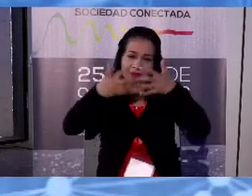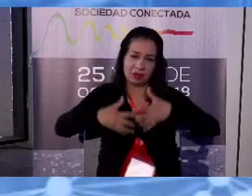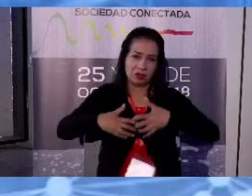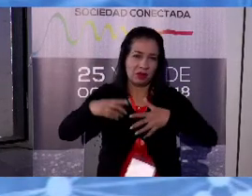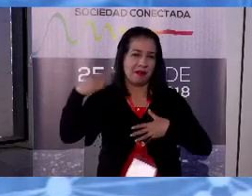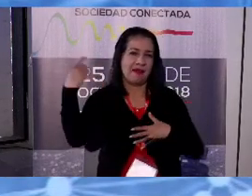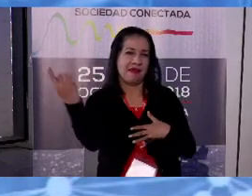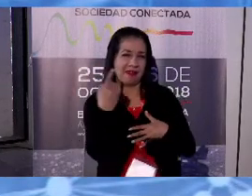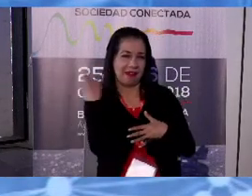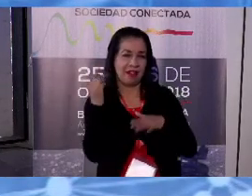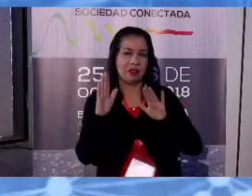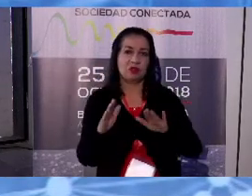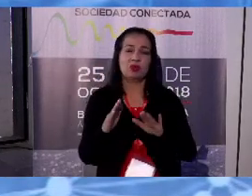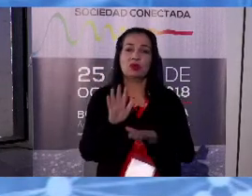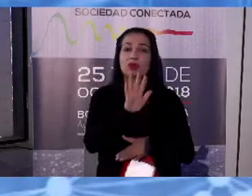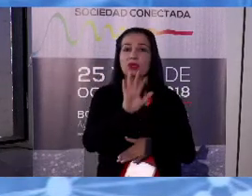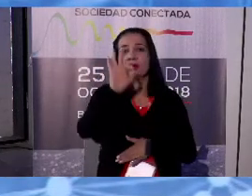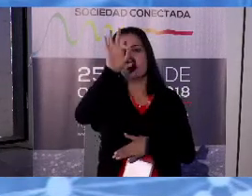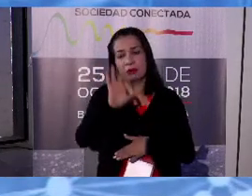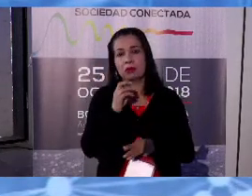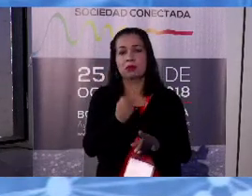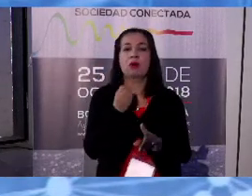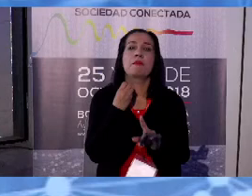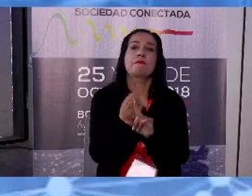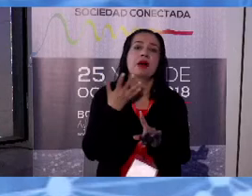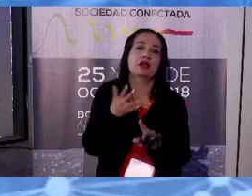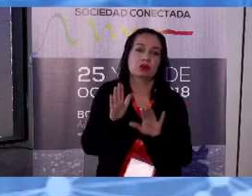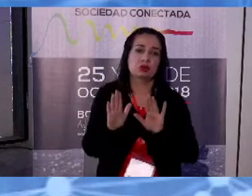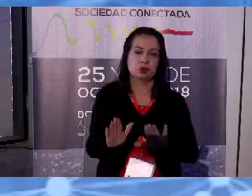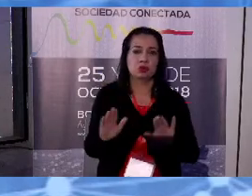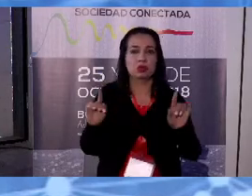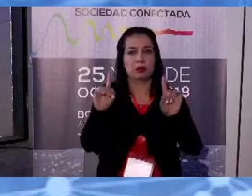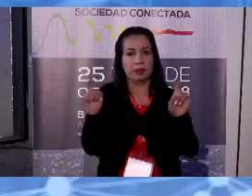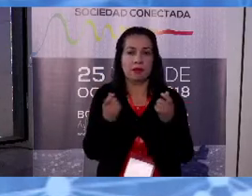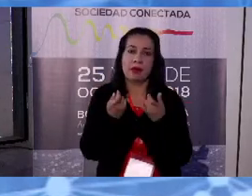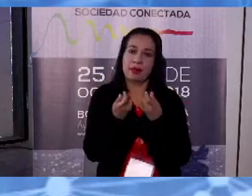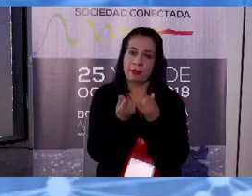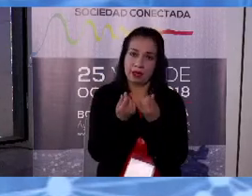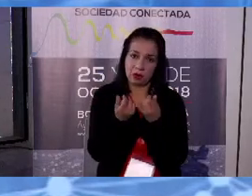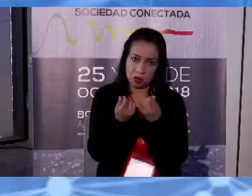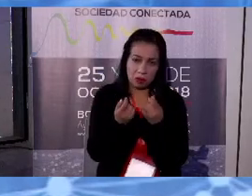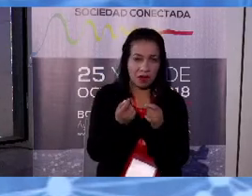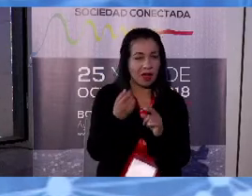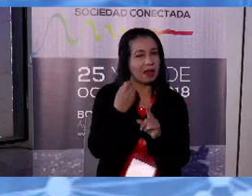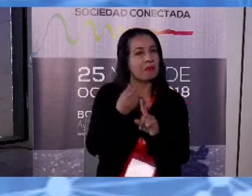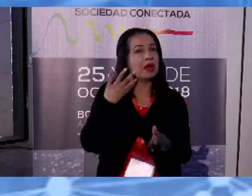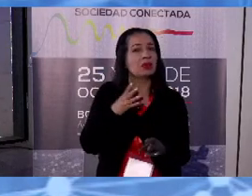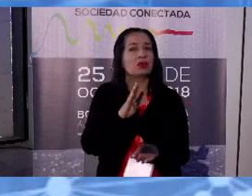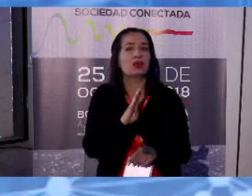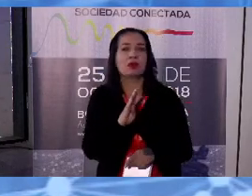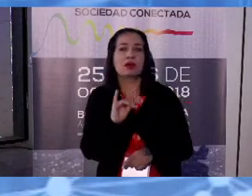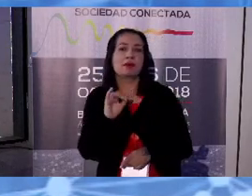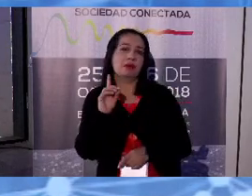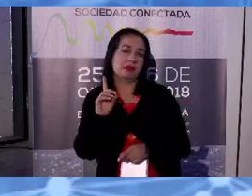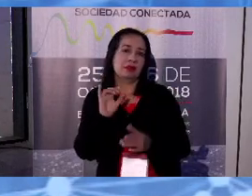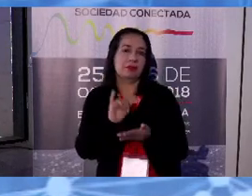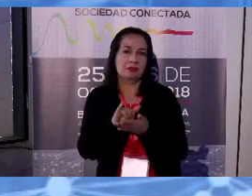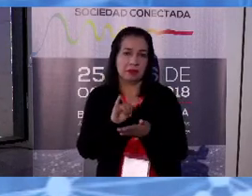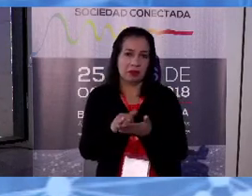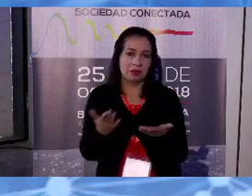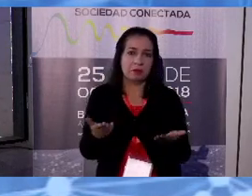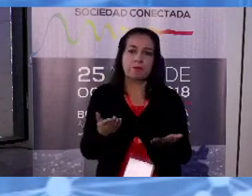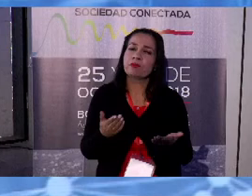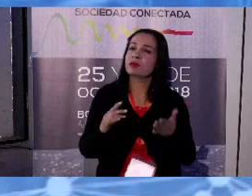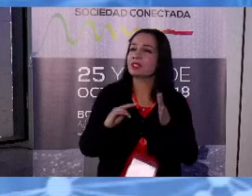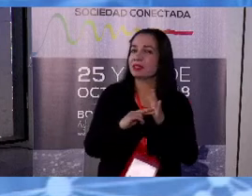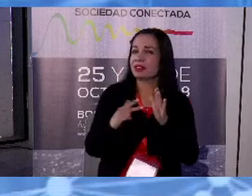5% de impacto sobre el pib eh en temas de de economía Eso quiere decir que Eh pues